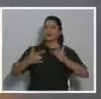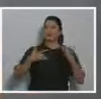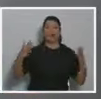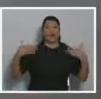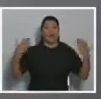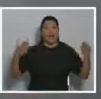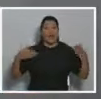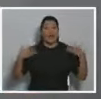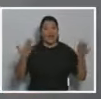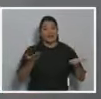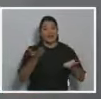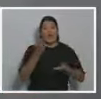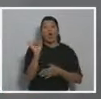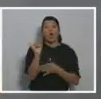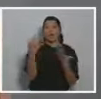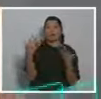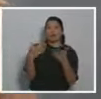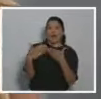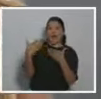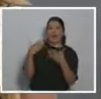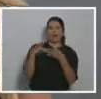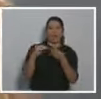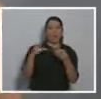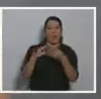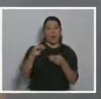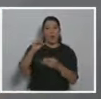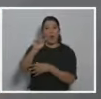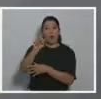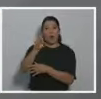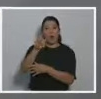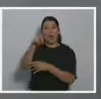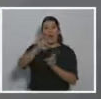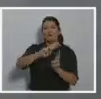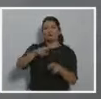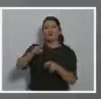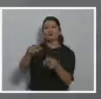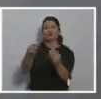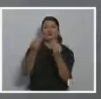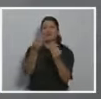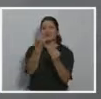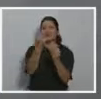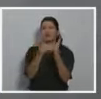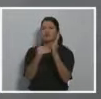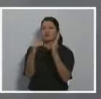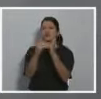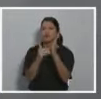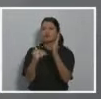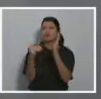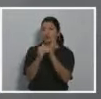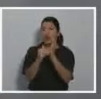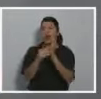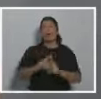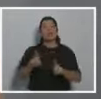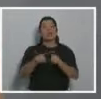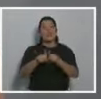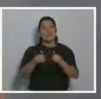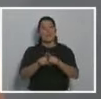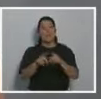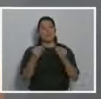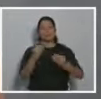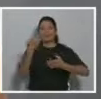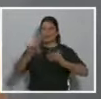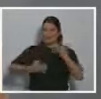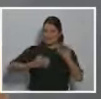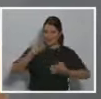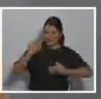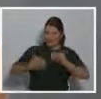porque bueno, tal como lo contaba Ari, no solo millones de colones vamos a tener hoy por acá en la Rueda de la Fortuna, sino también millones de